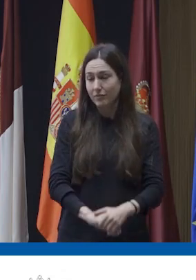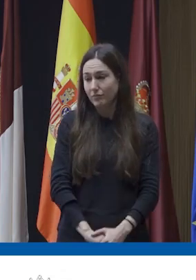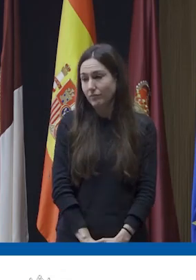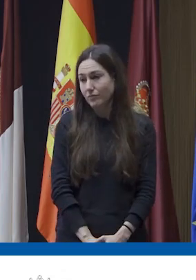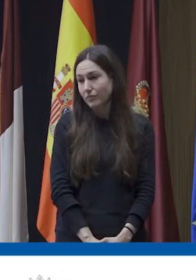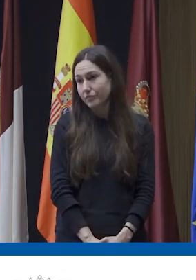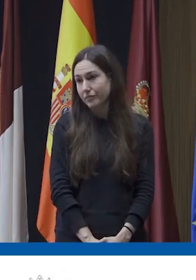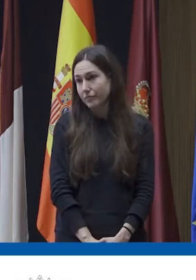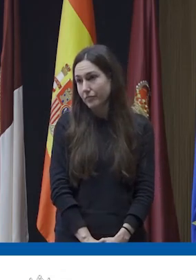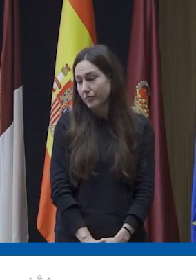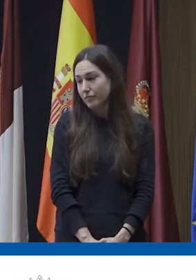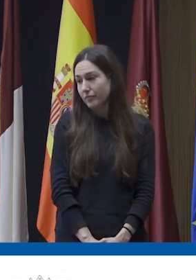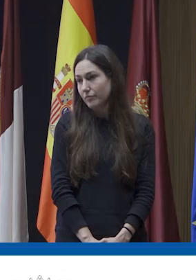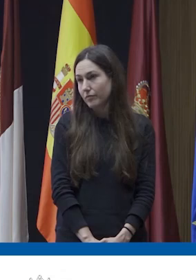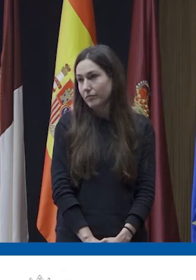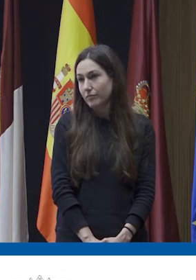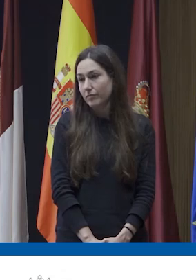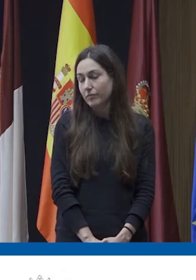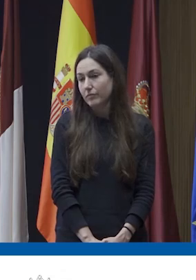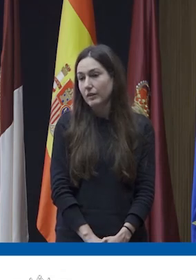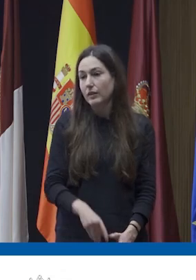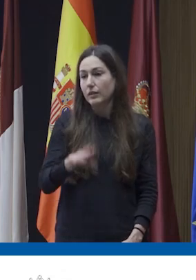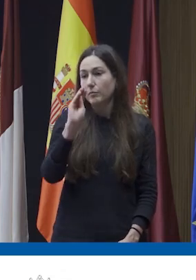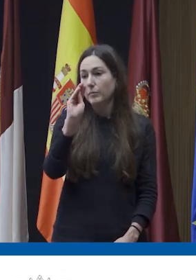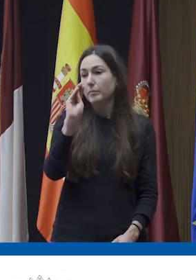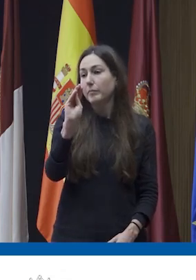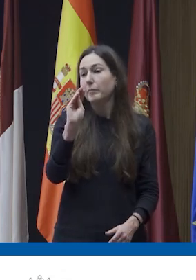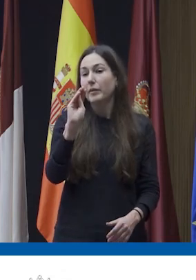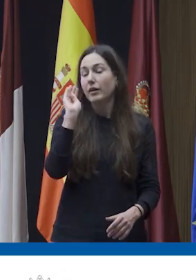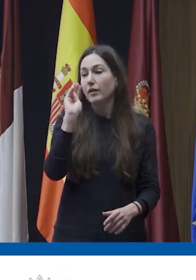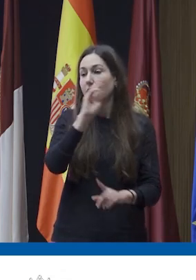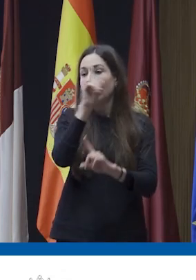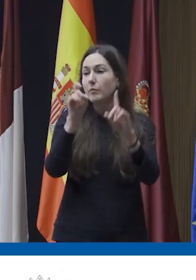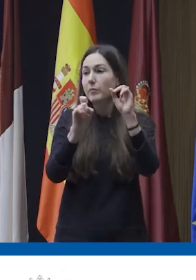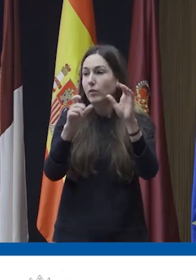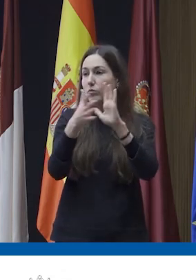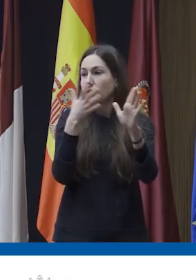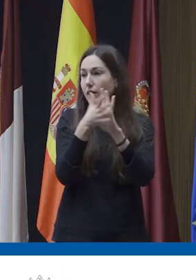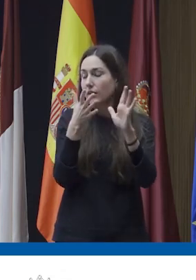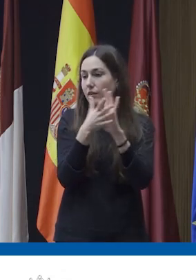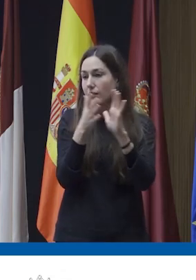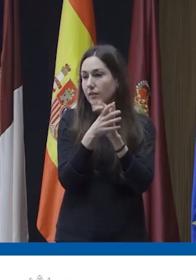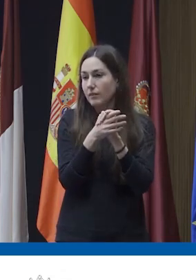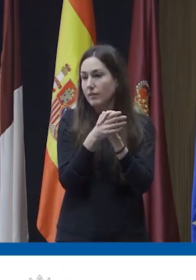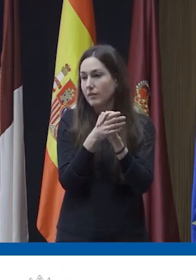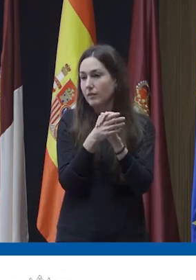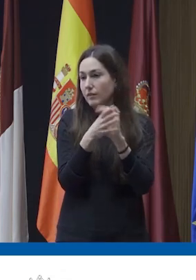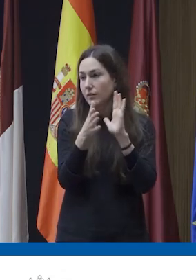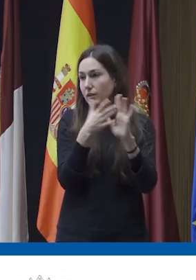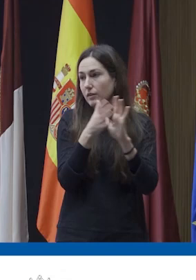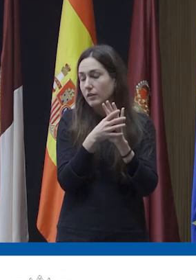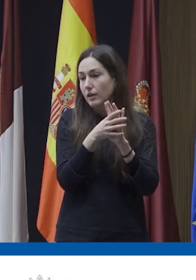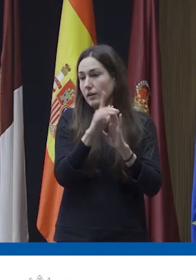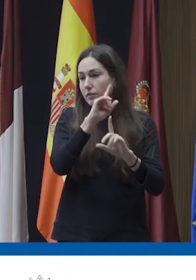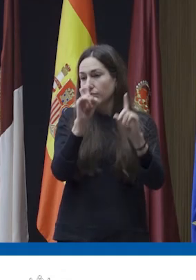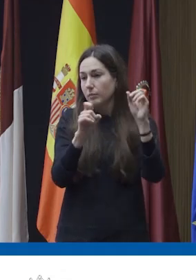No sé si esa pregunta es rápida o puede tener una respuesta rápida. A ver, por